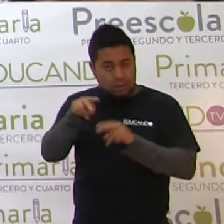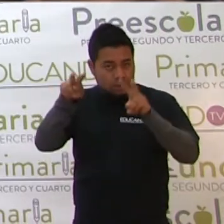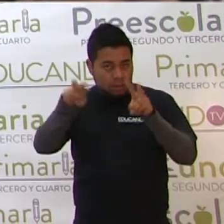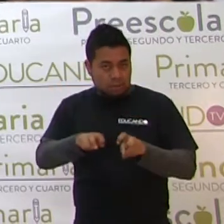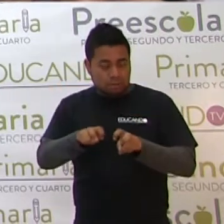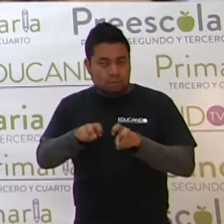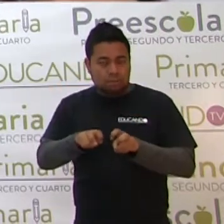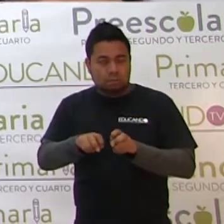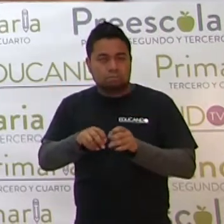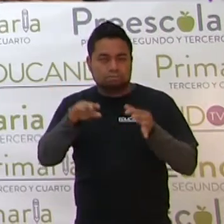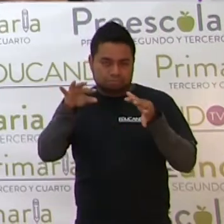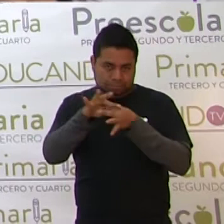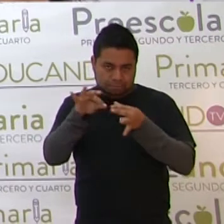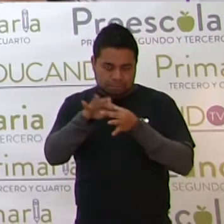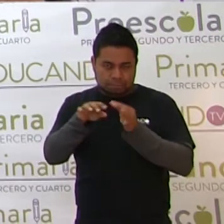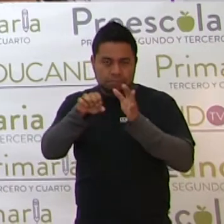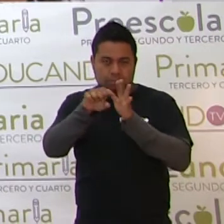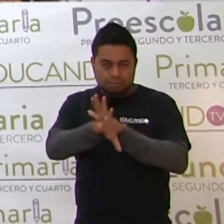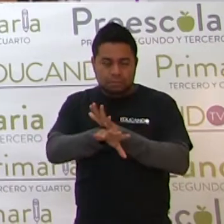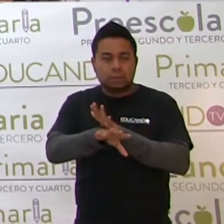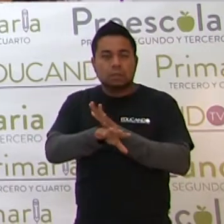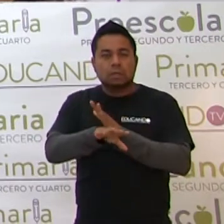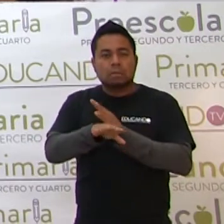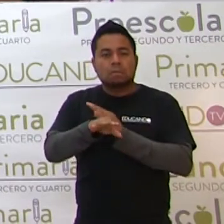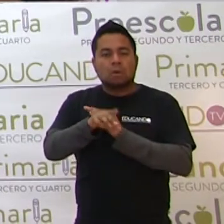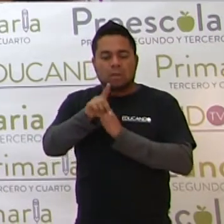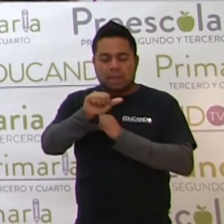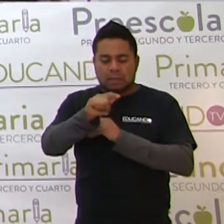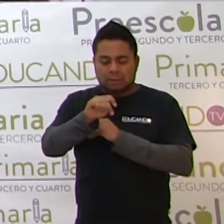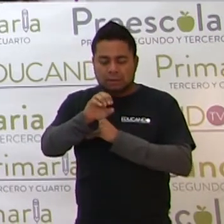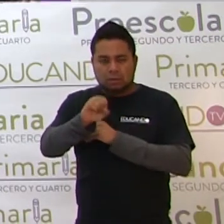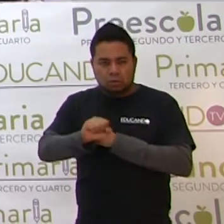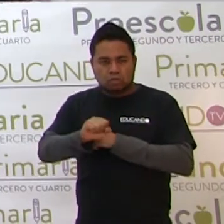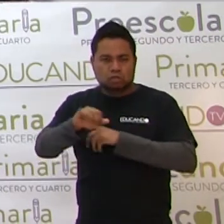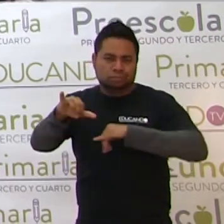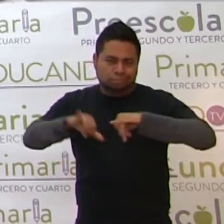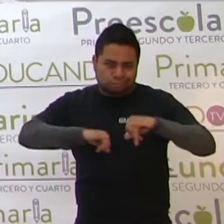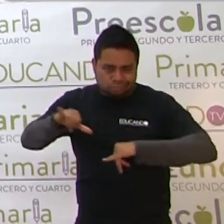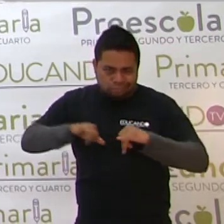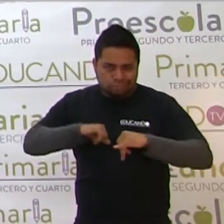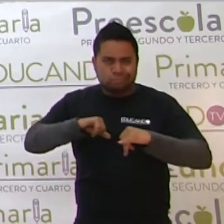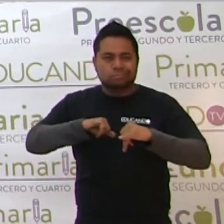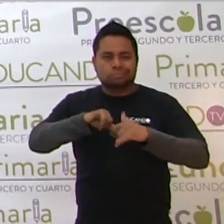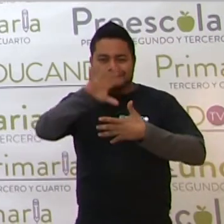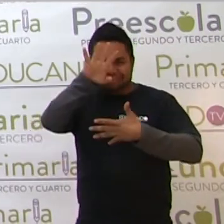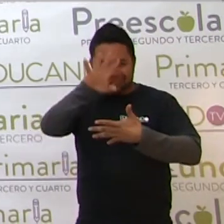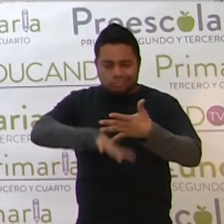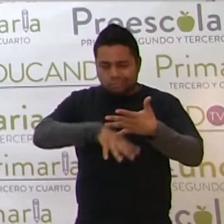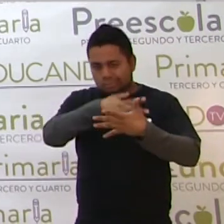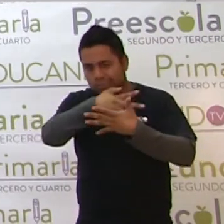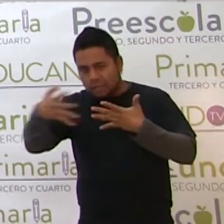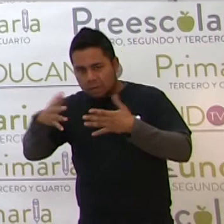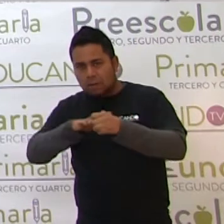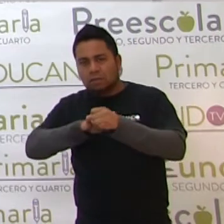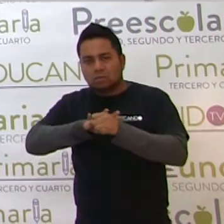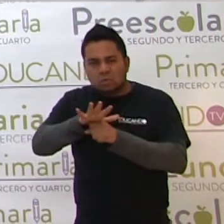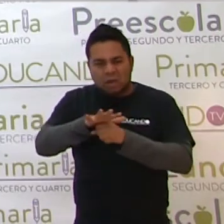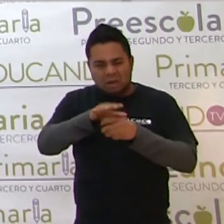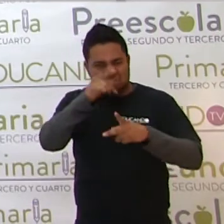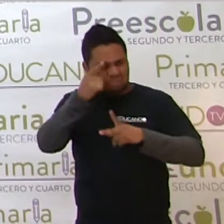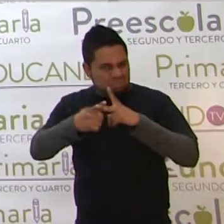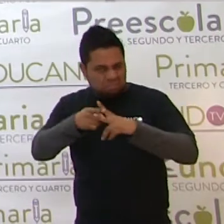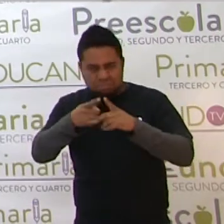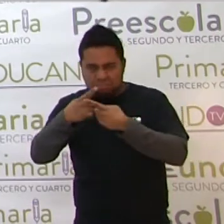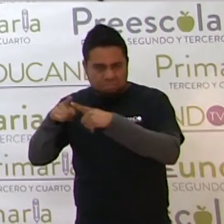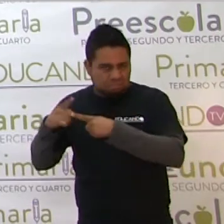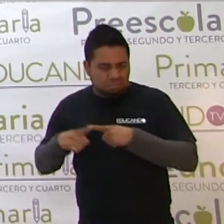Habíamos hablado que si vamos a manejar datos estadísticos, tablas, vamos a utilizar y ver algunas rúbricas. Las